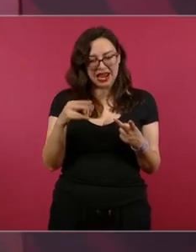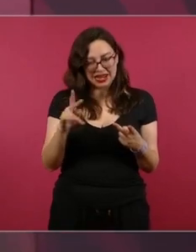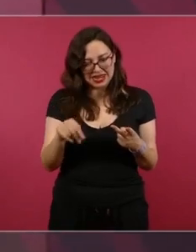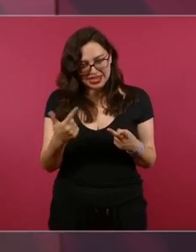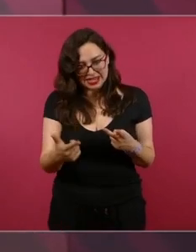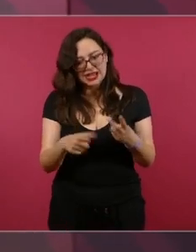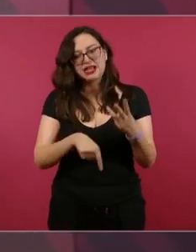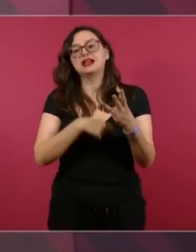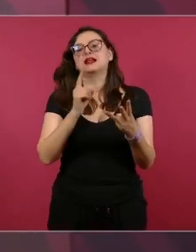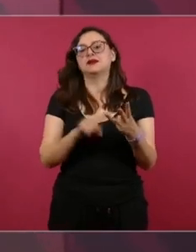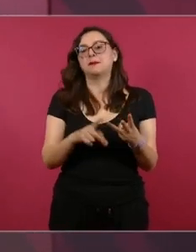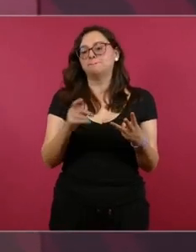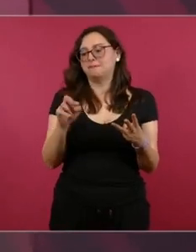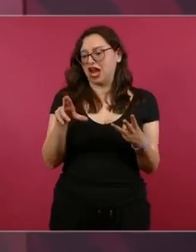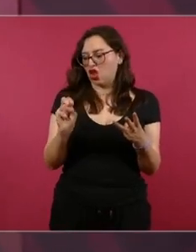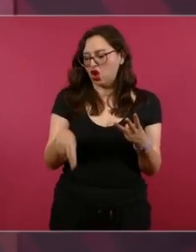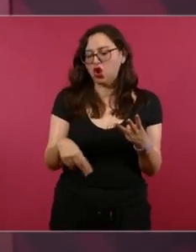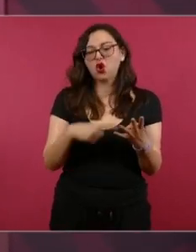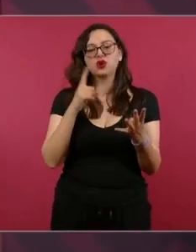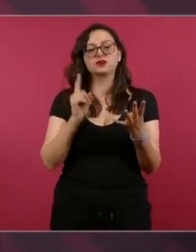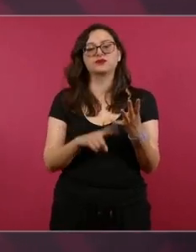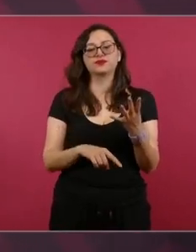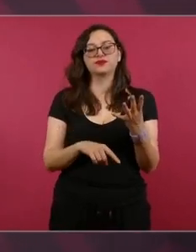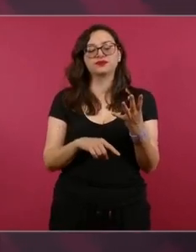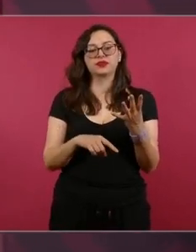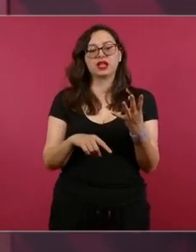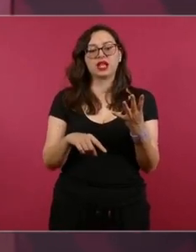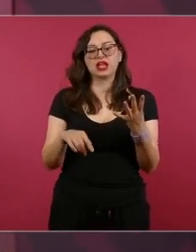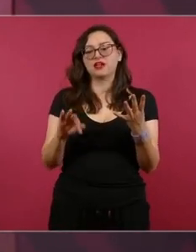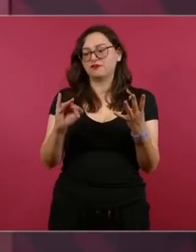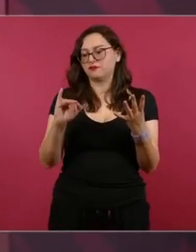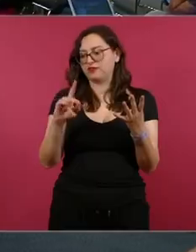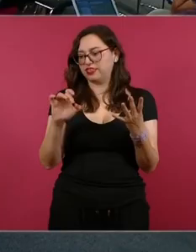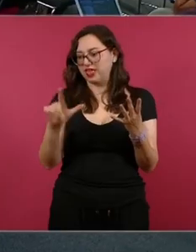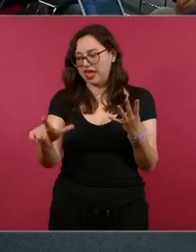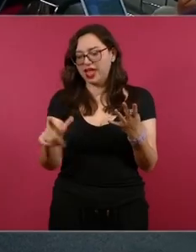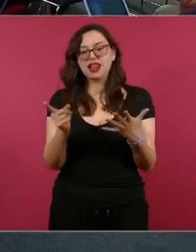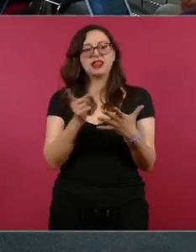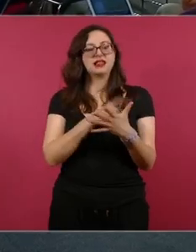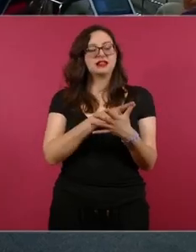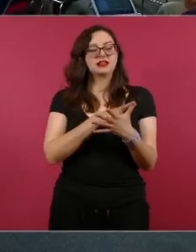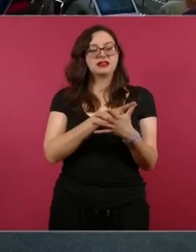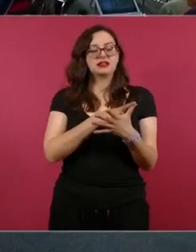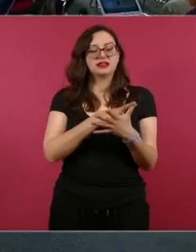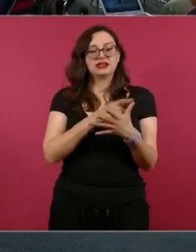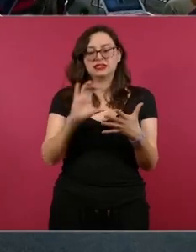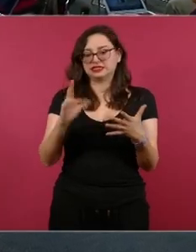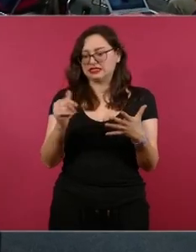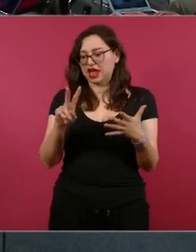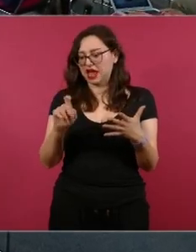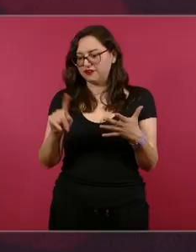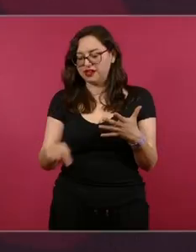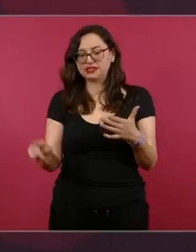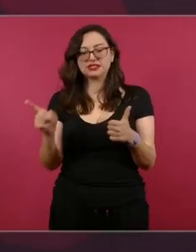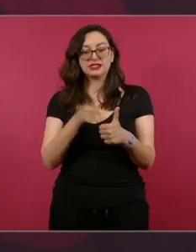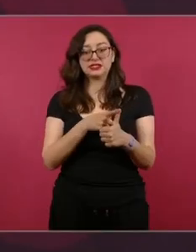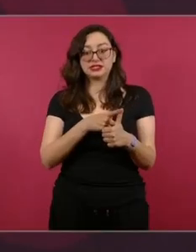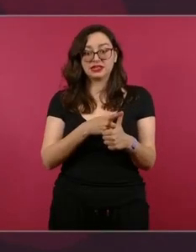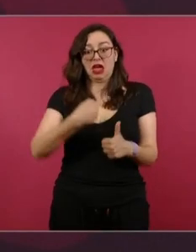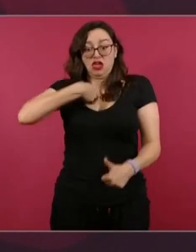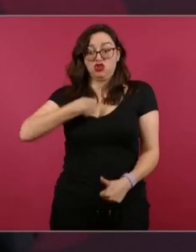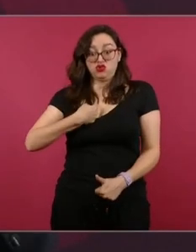luego el comandante Fidel Castro, luego el finado Chávez, y